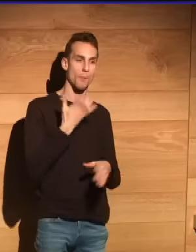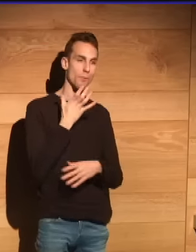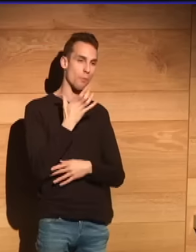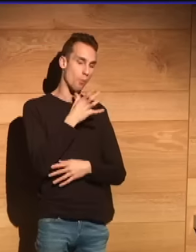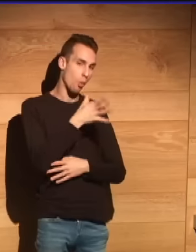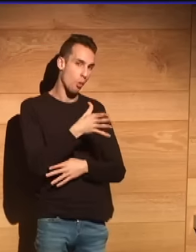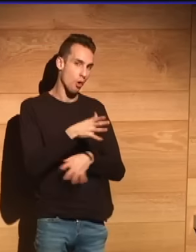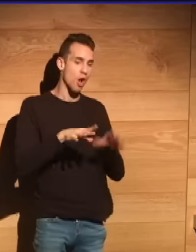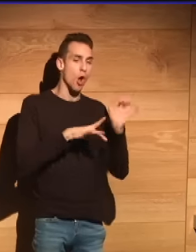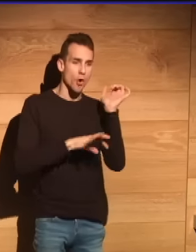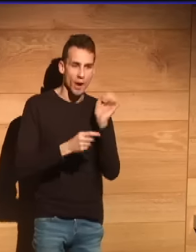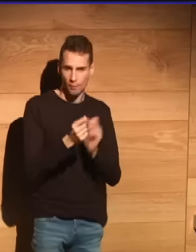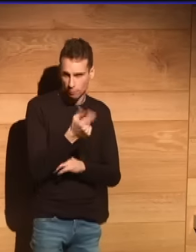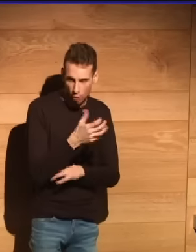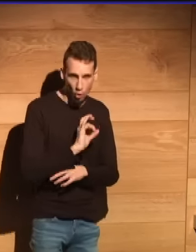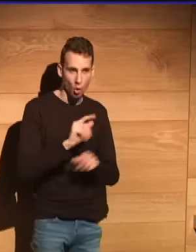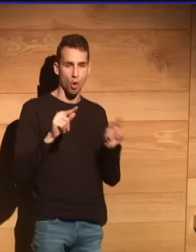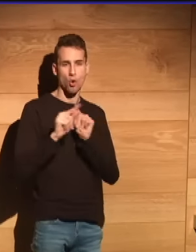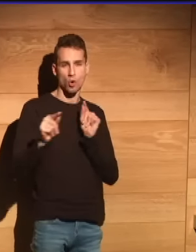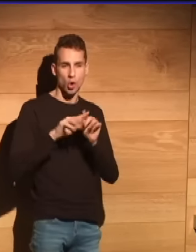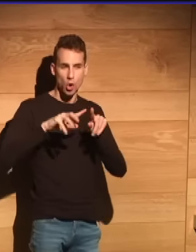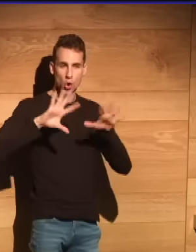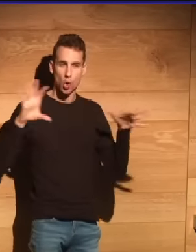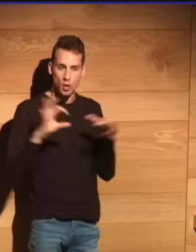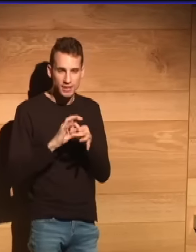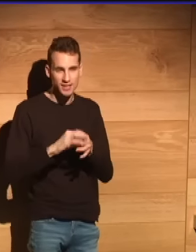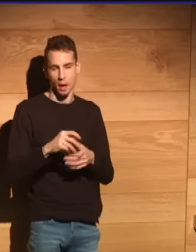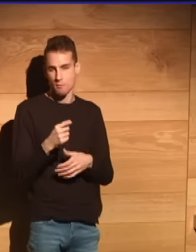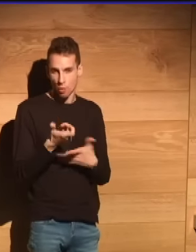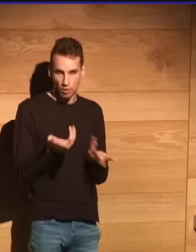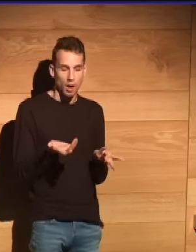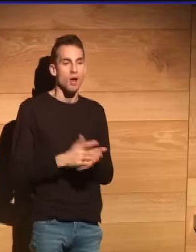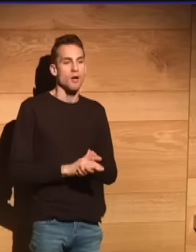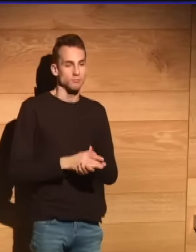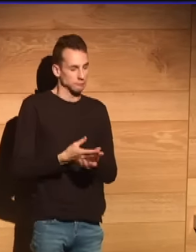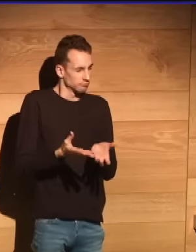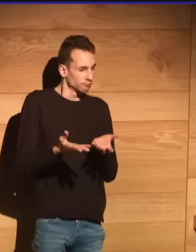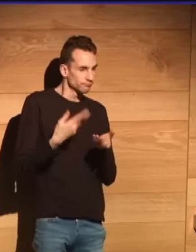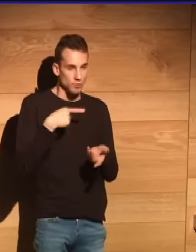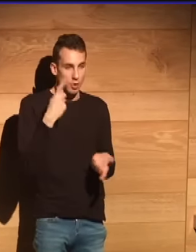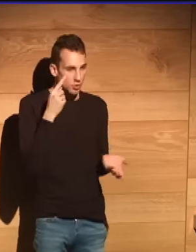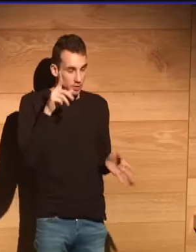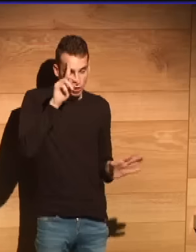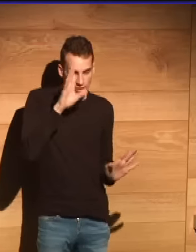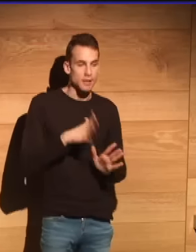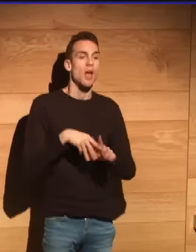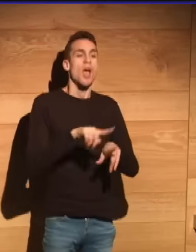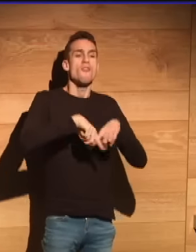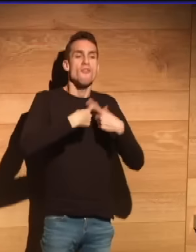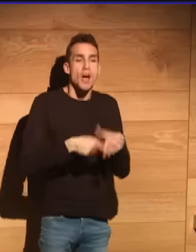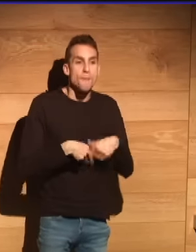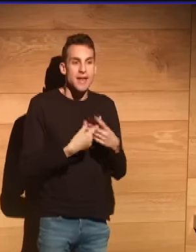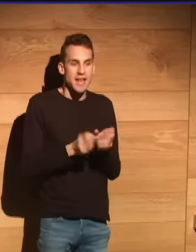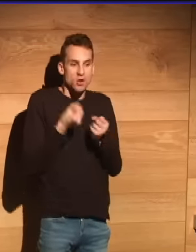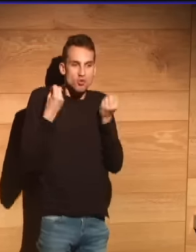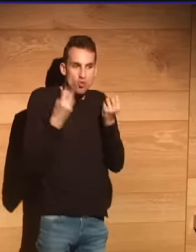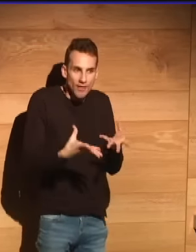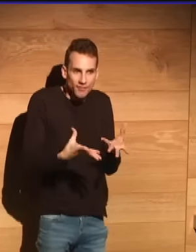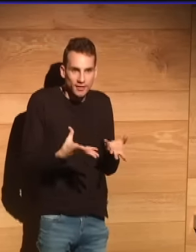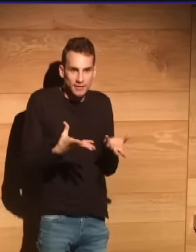de conectividad. ¿Cuántas familias ha habido en España y qué tenemos que hacer para que esta brecha o que